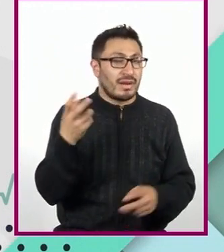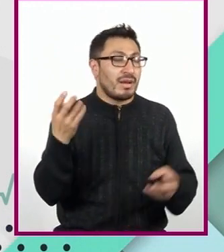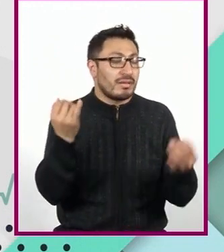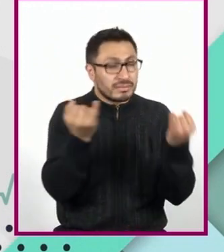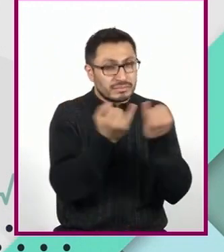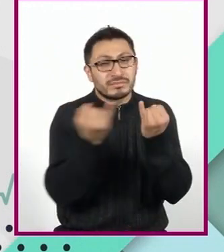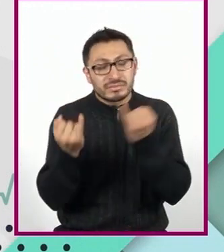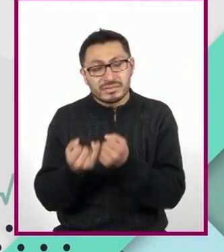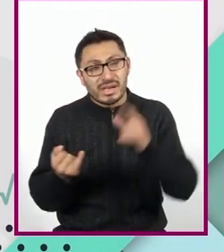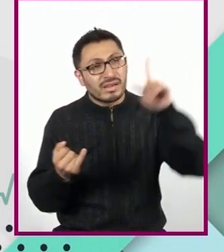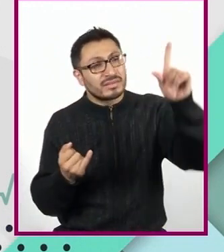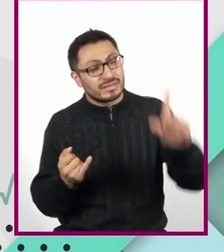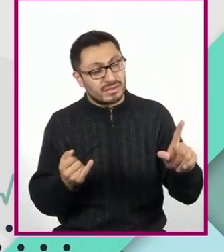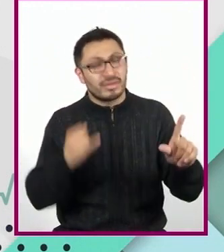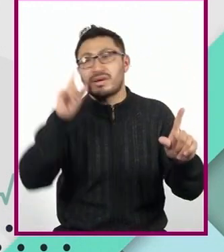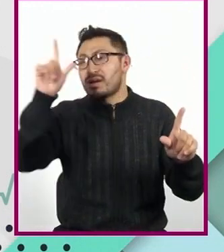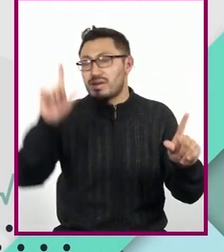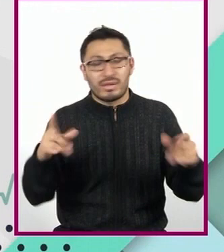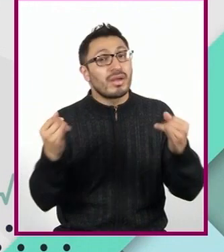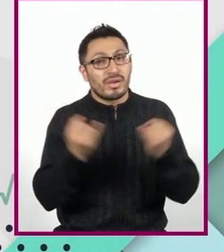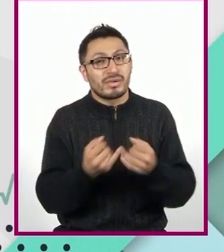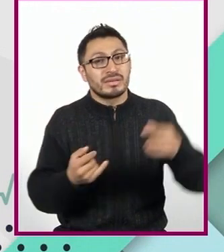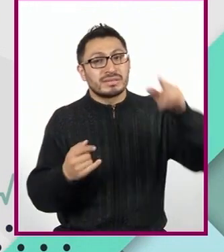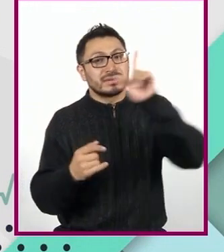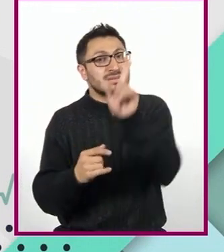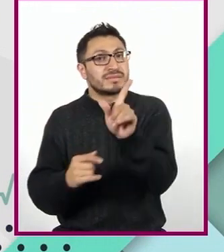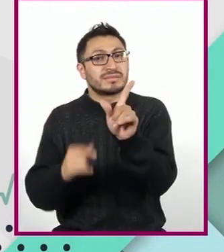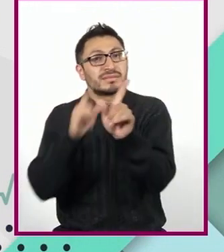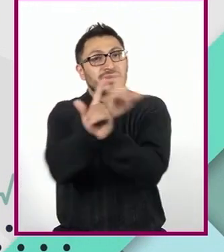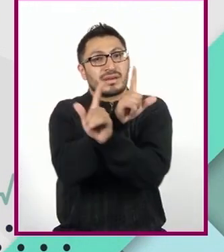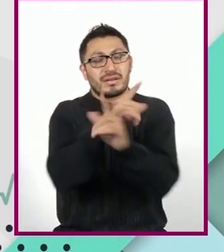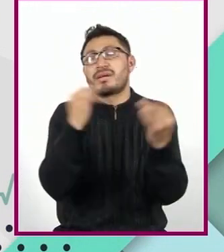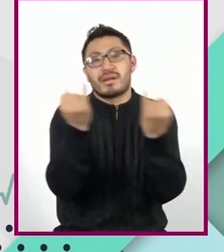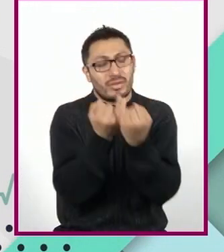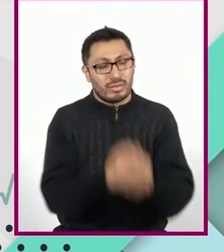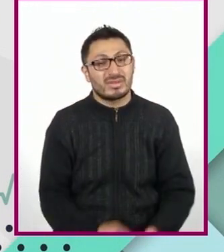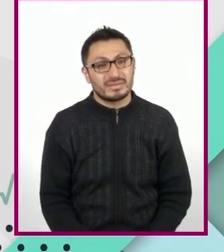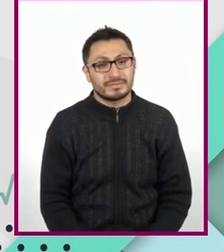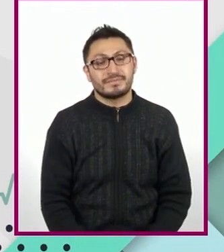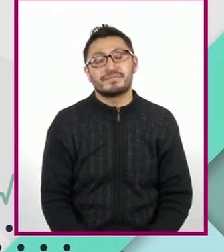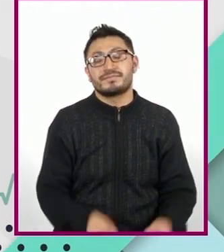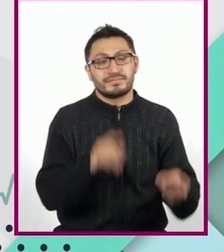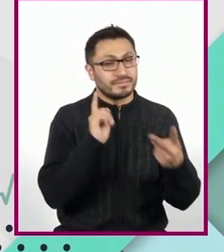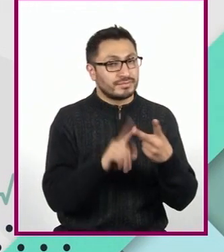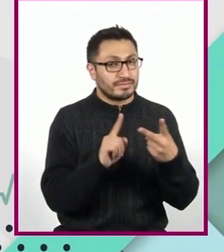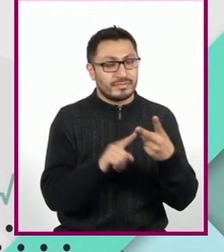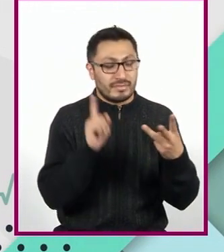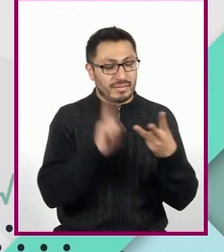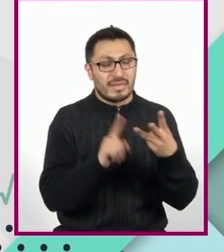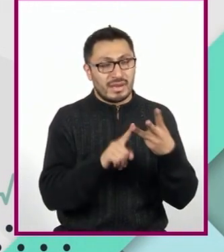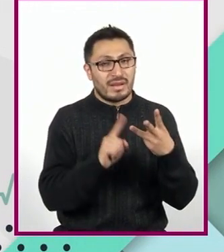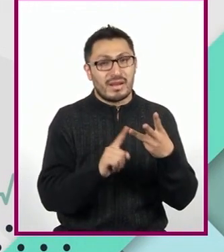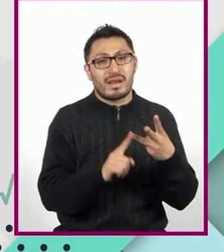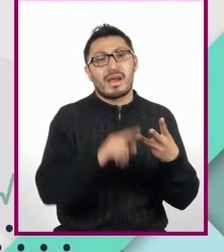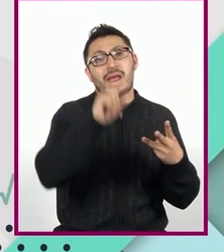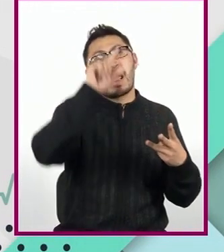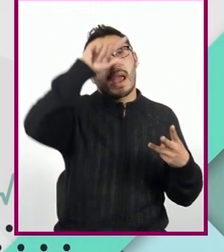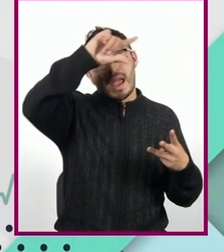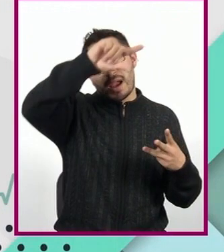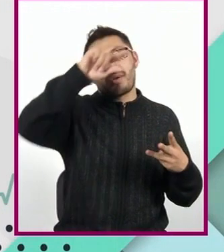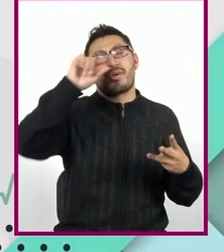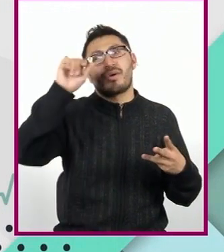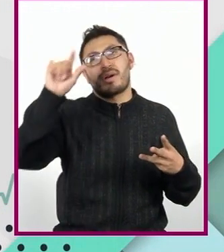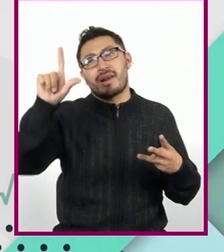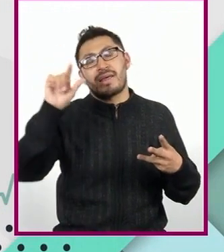iguales en dos de sus lados y el ángulo comprendido entre ellos. Criterio número 3, ángulo, lado, ángulo, en donde